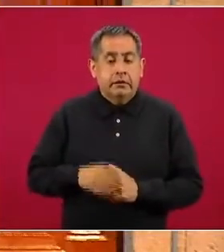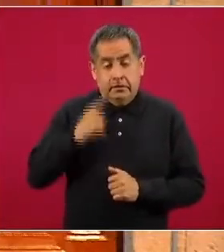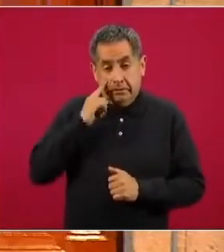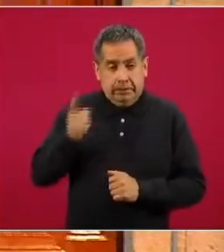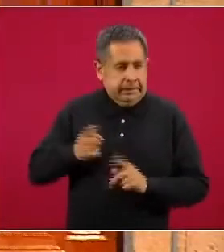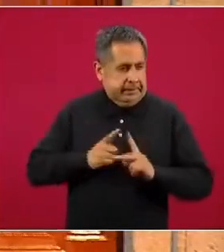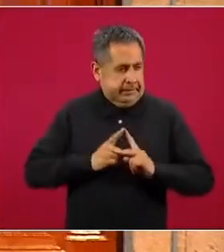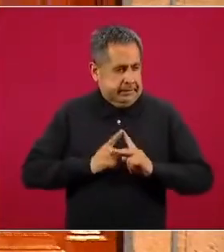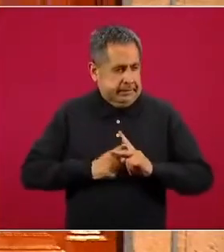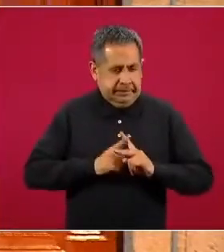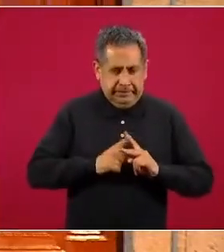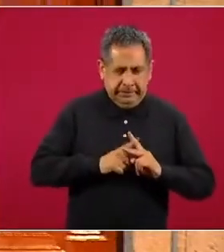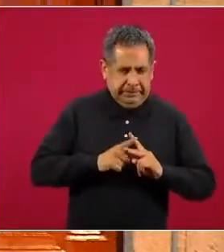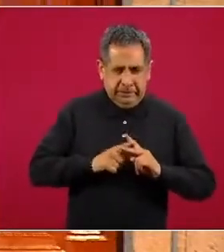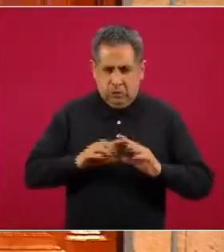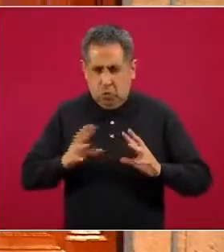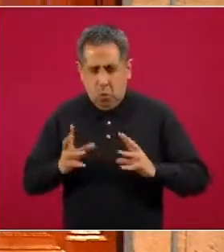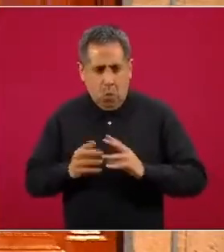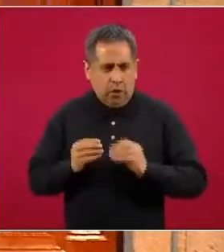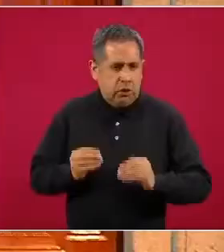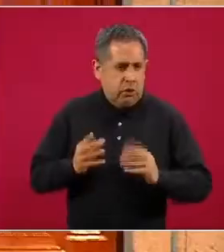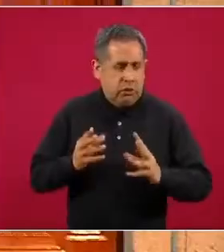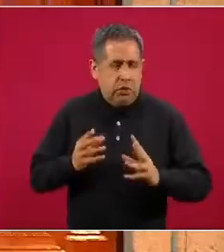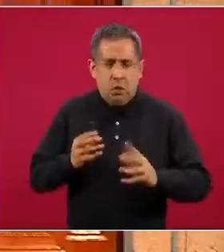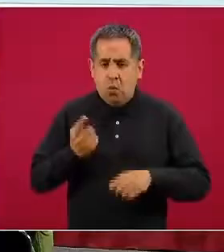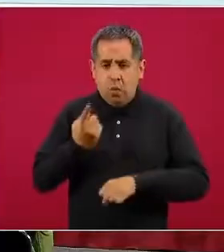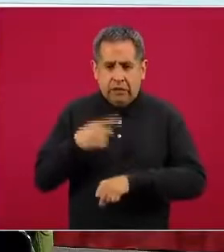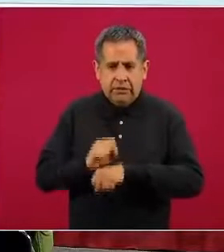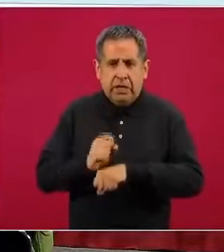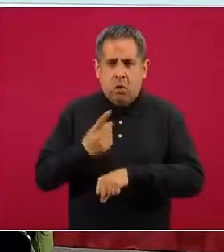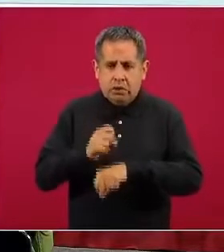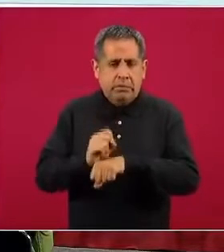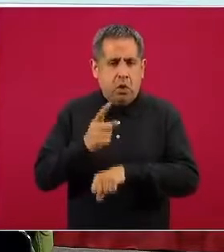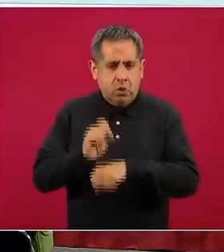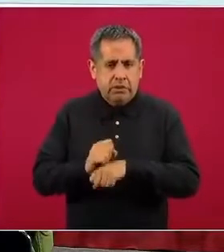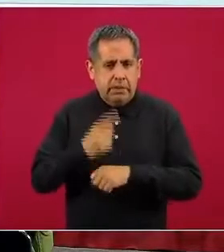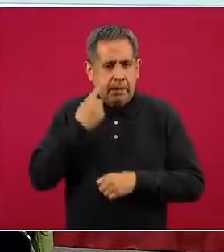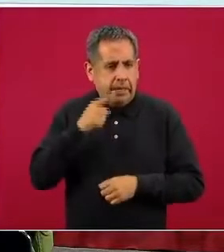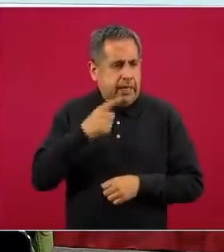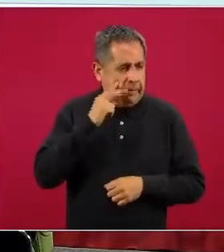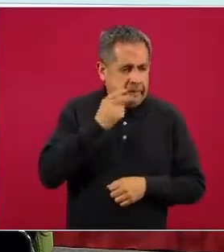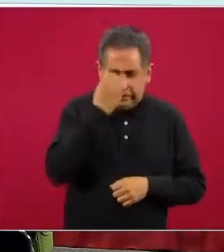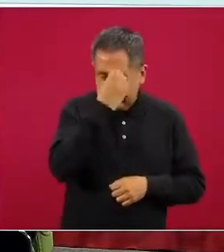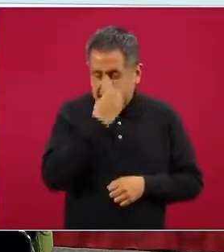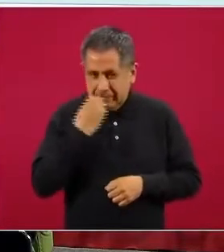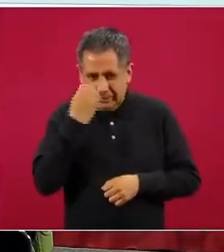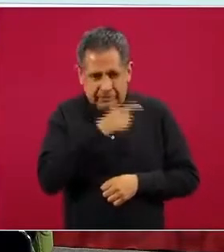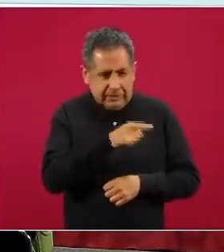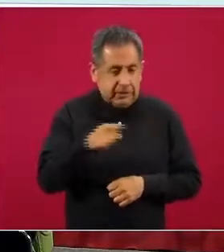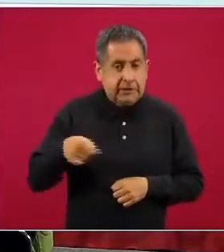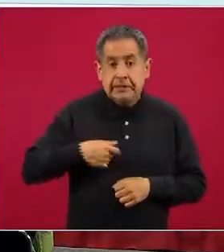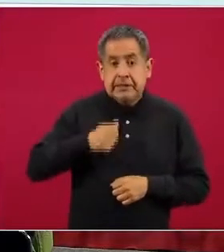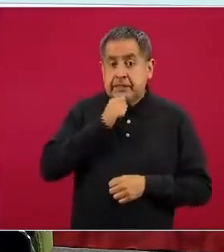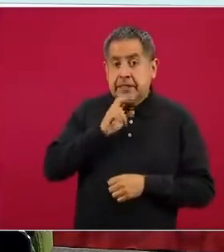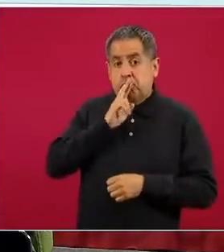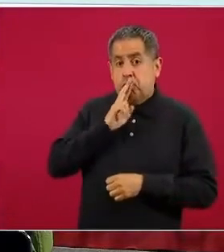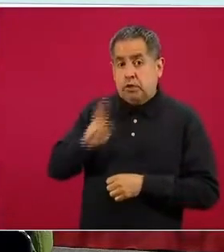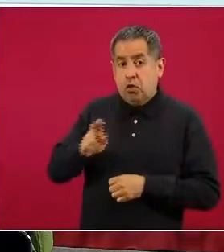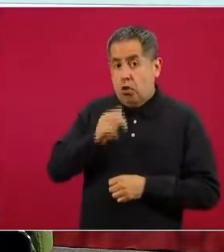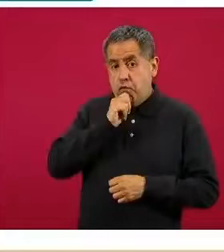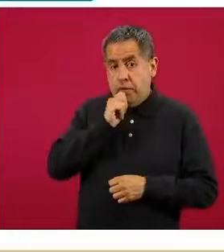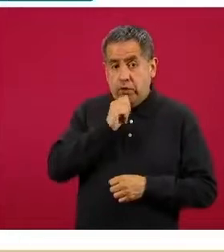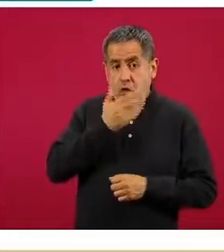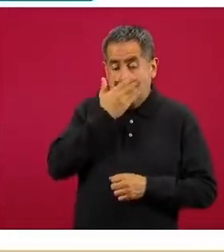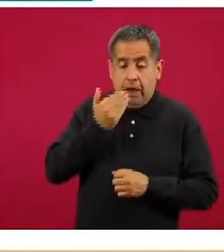estos porcentajes de positividad para cada semana a las personas que todavía tienen un resultado pendiente de